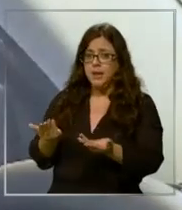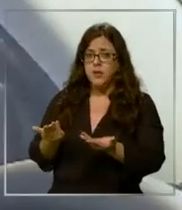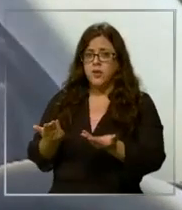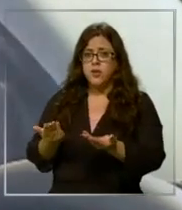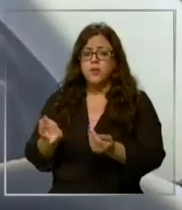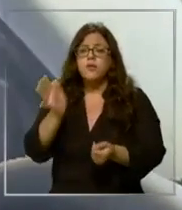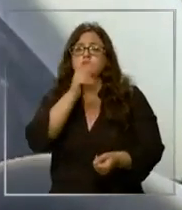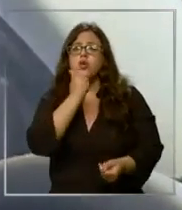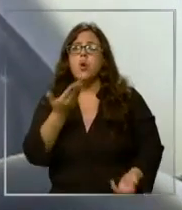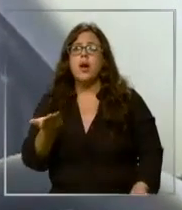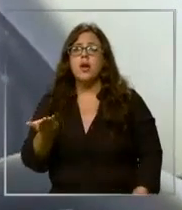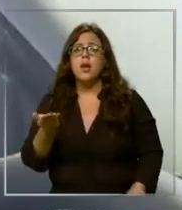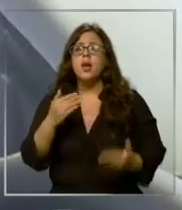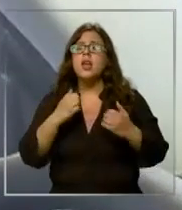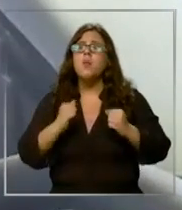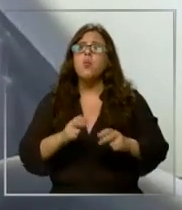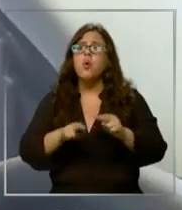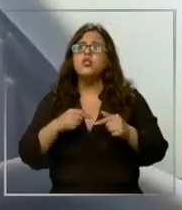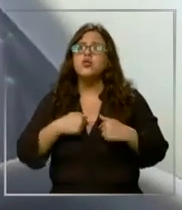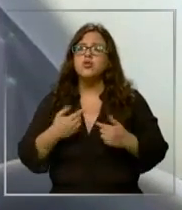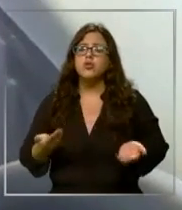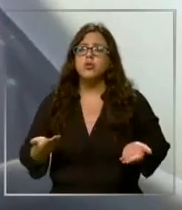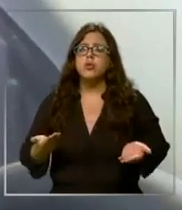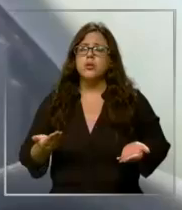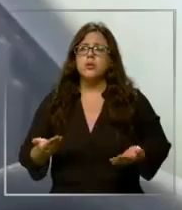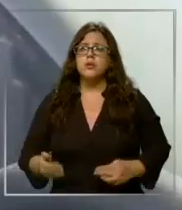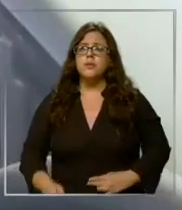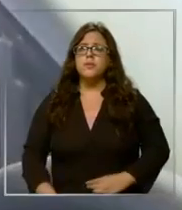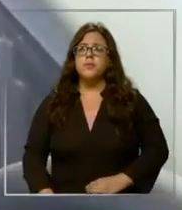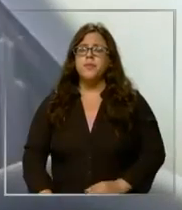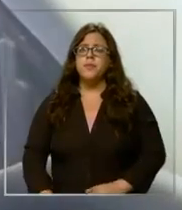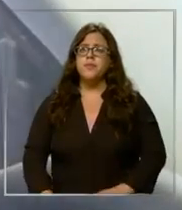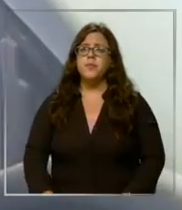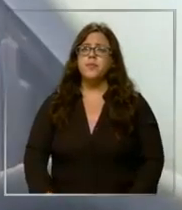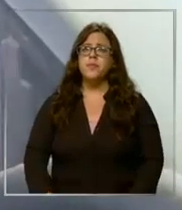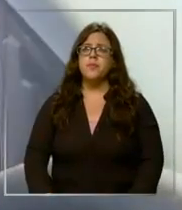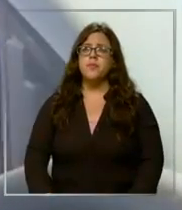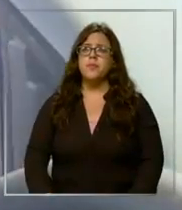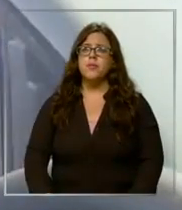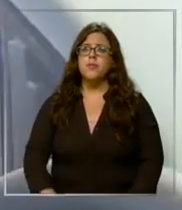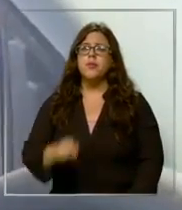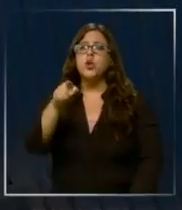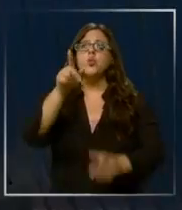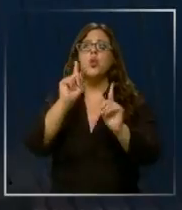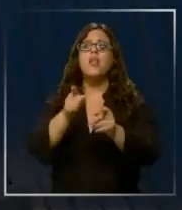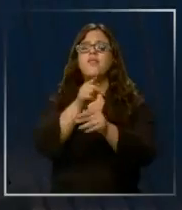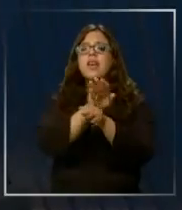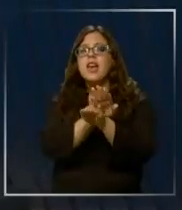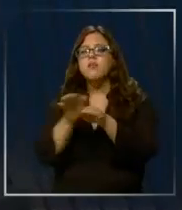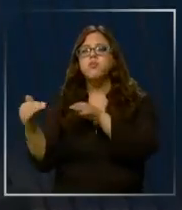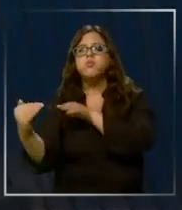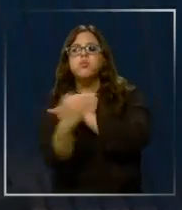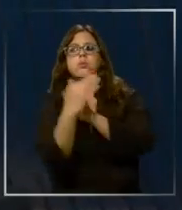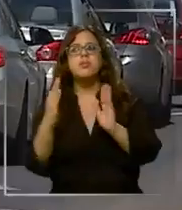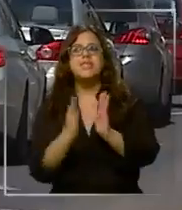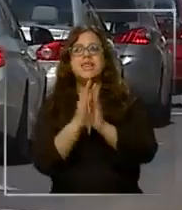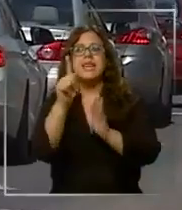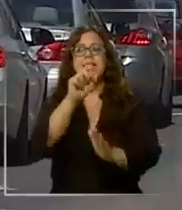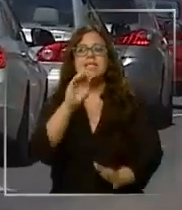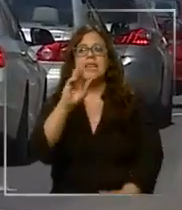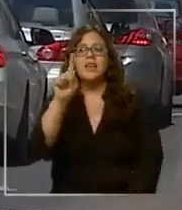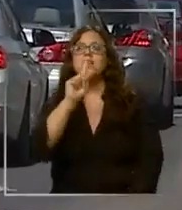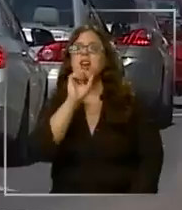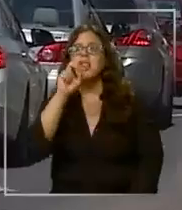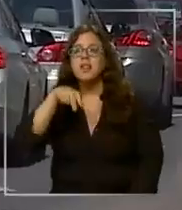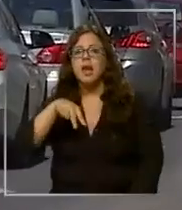Sí. ¿Y si no tengo, qué puedo hacer? Tendría que retornar por San Sebastián. Según denuncia Pamela Leiva, fue